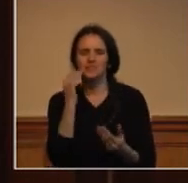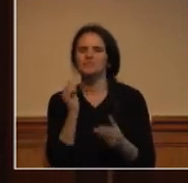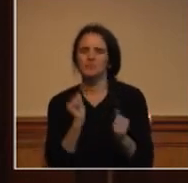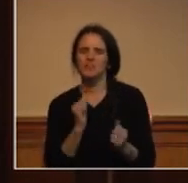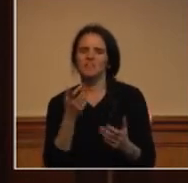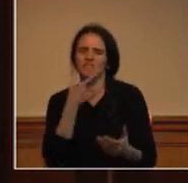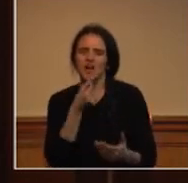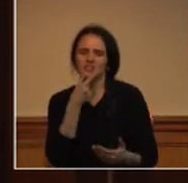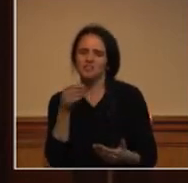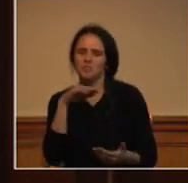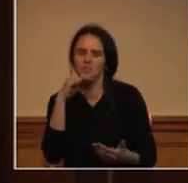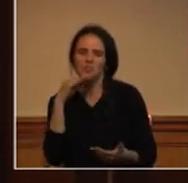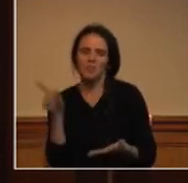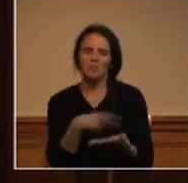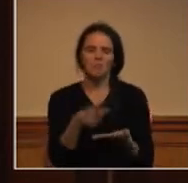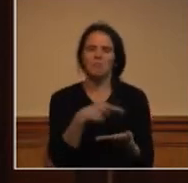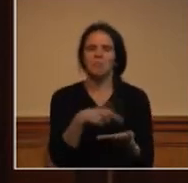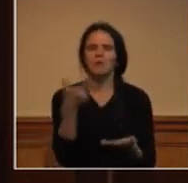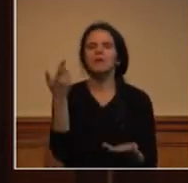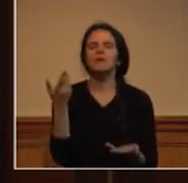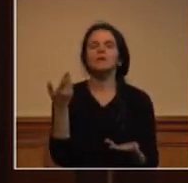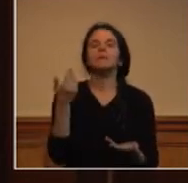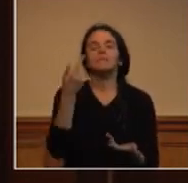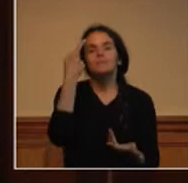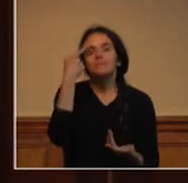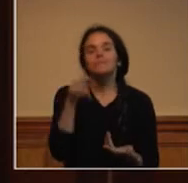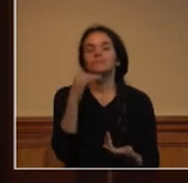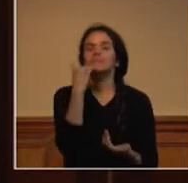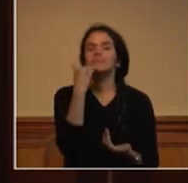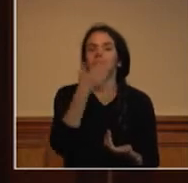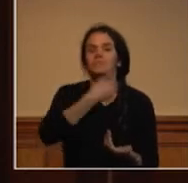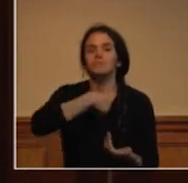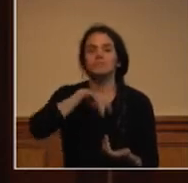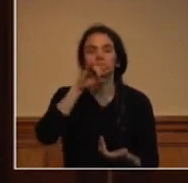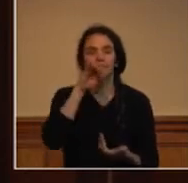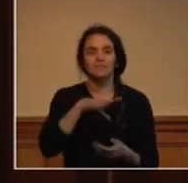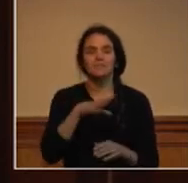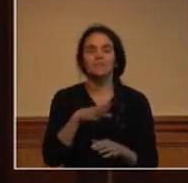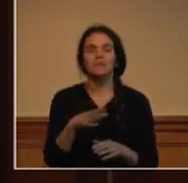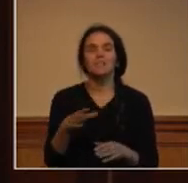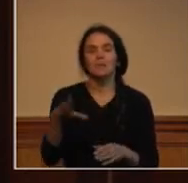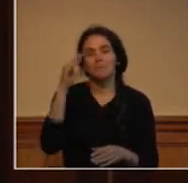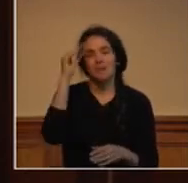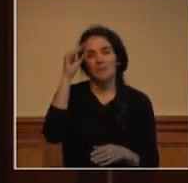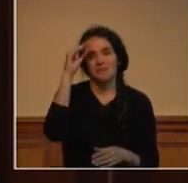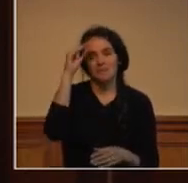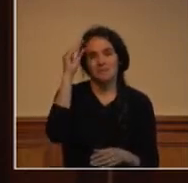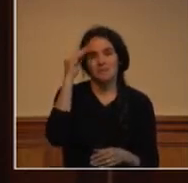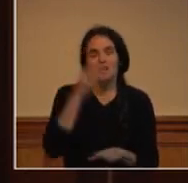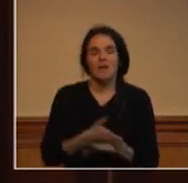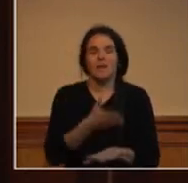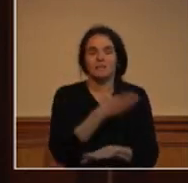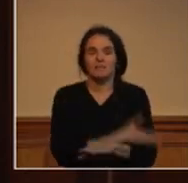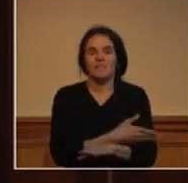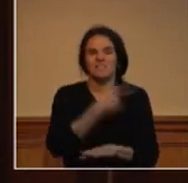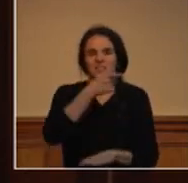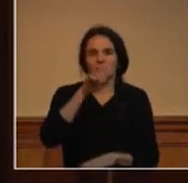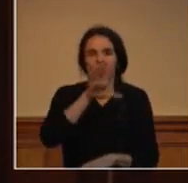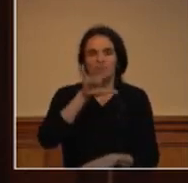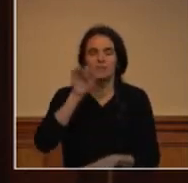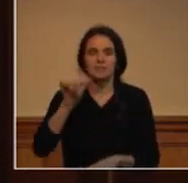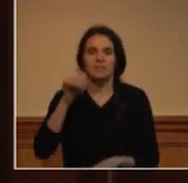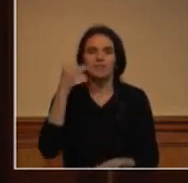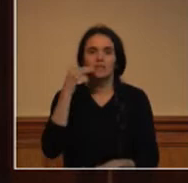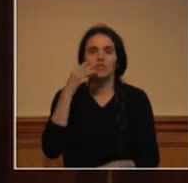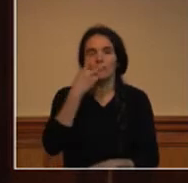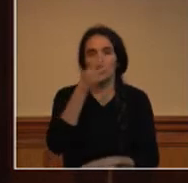niños con ellas, pero además porque veníamos con la experiencia previa con 156 niños desde los 20 meses de